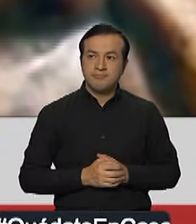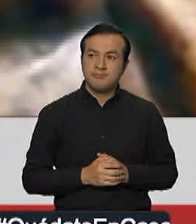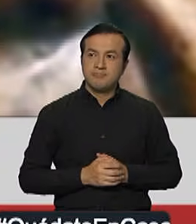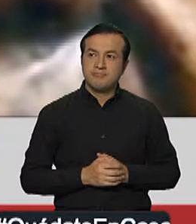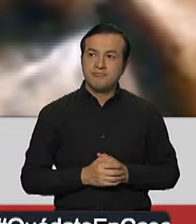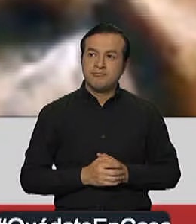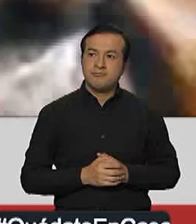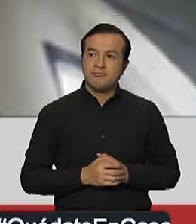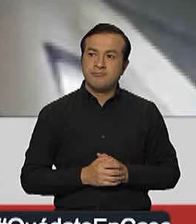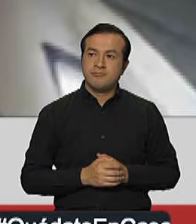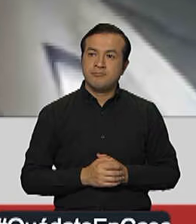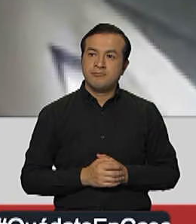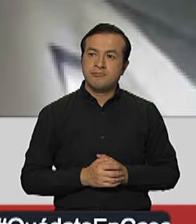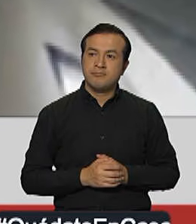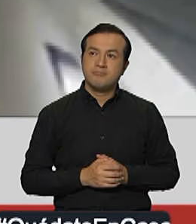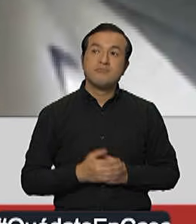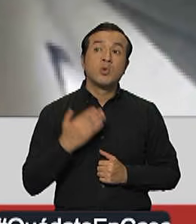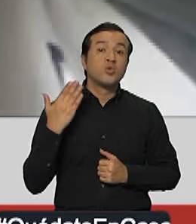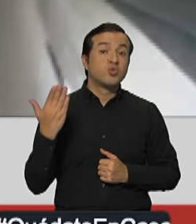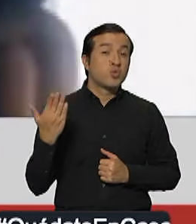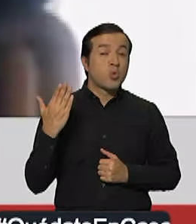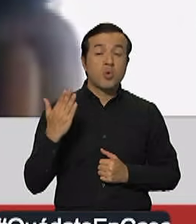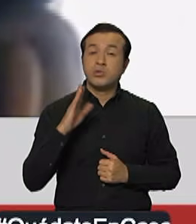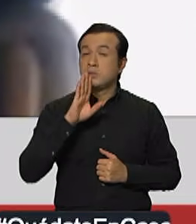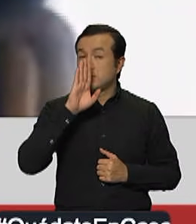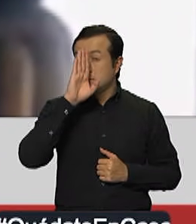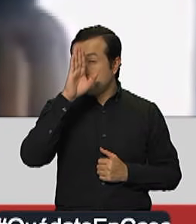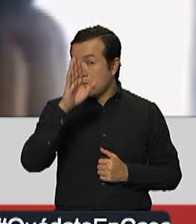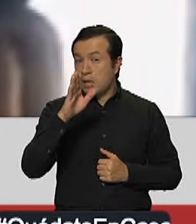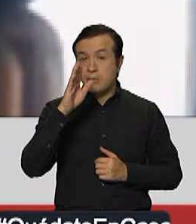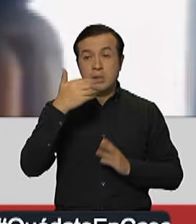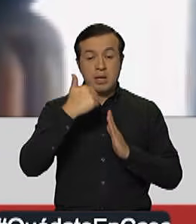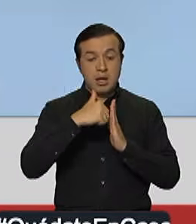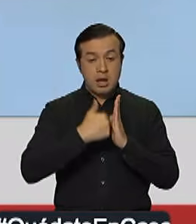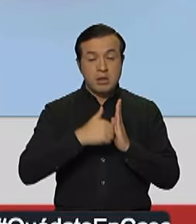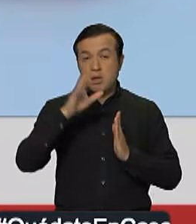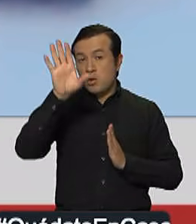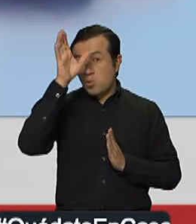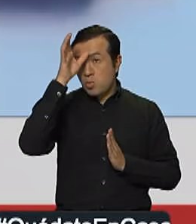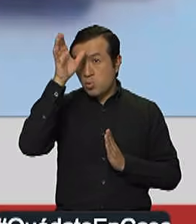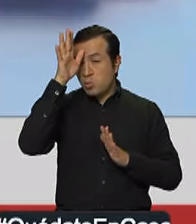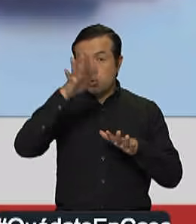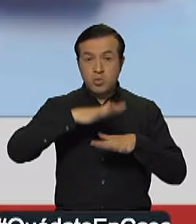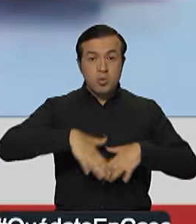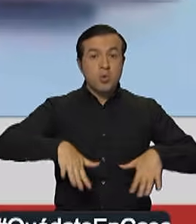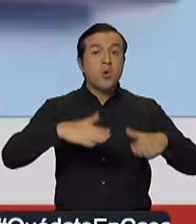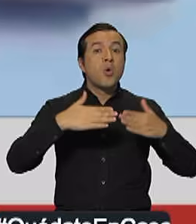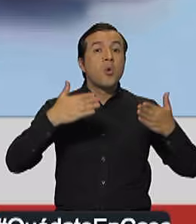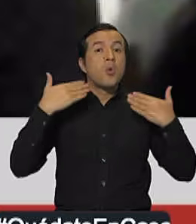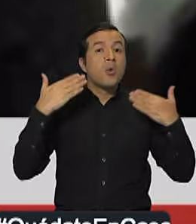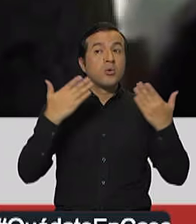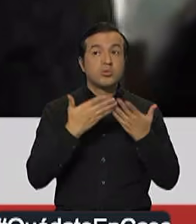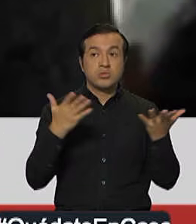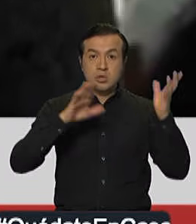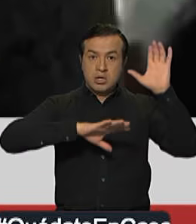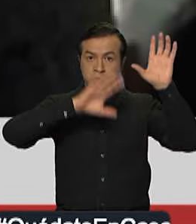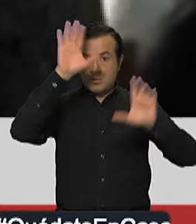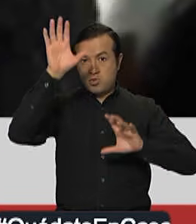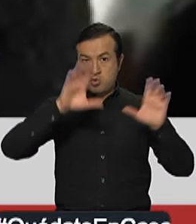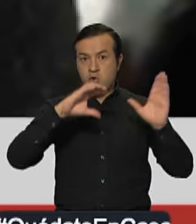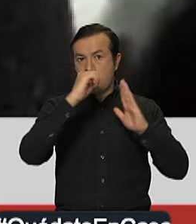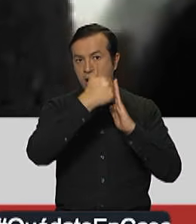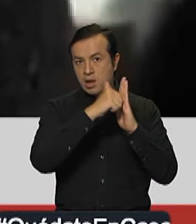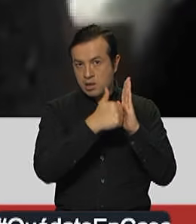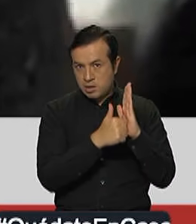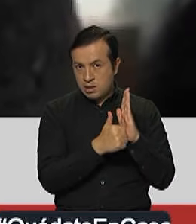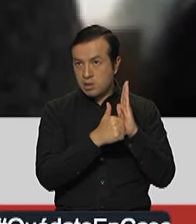No solo dedicó su vida al arte, también fomentó y promovió la cultura en la urbe porteña. Como expositora de las artes